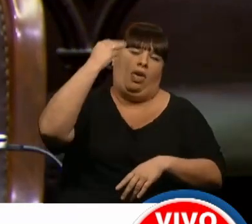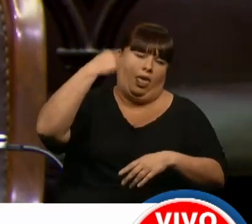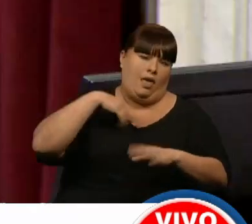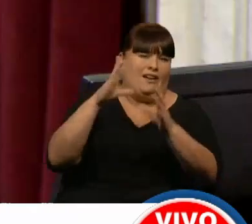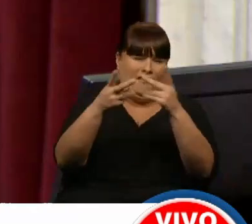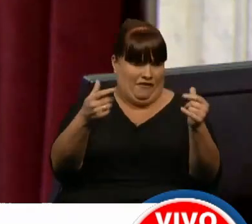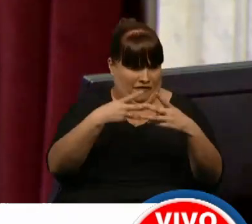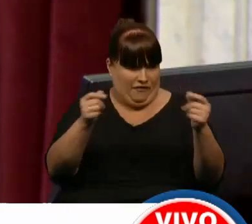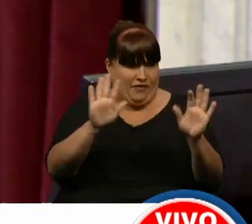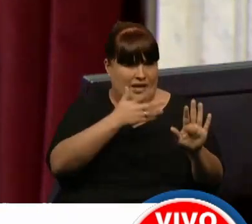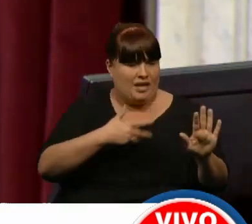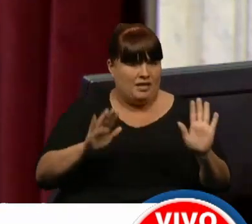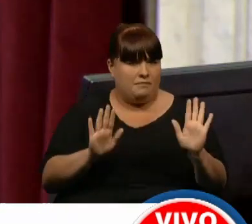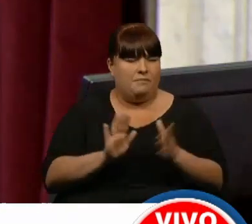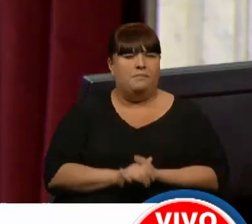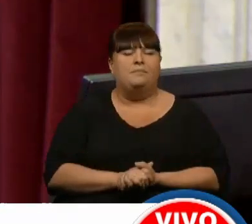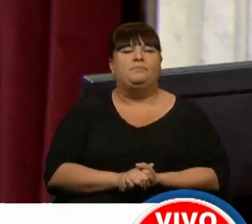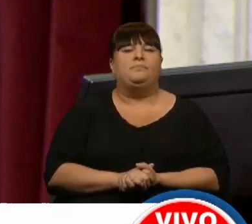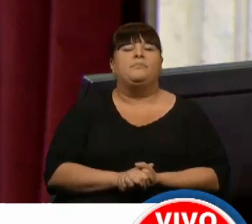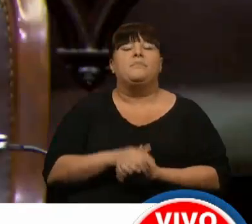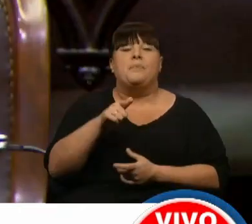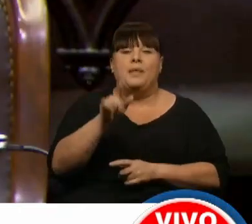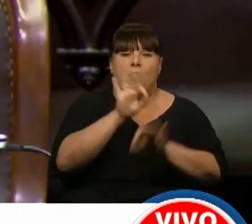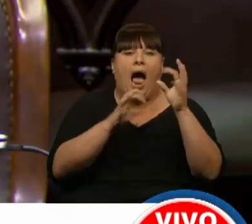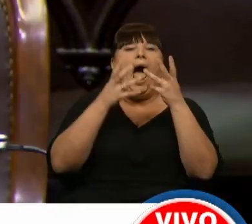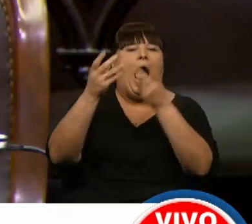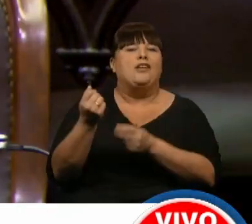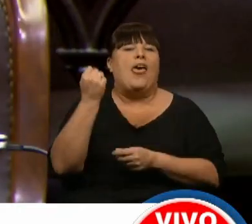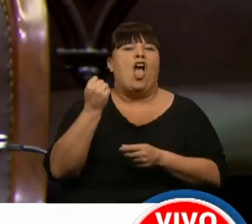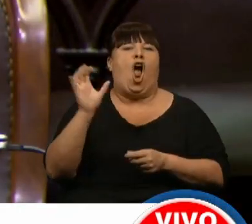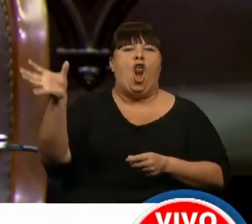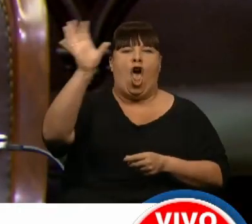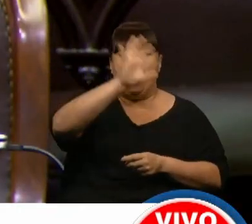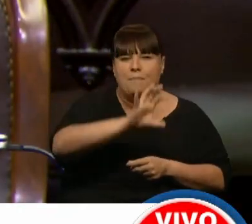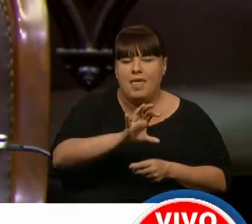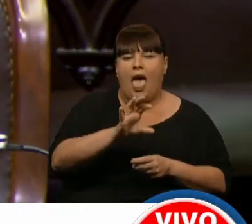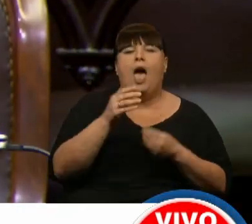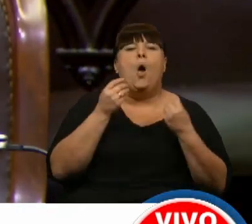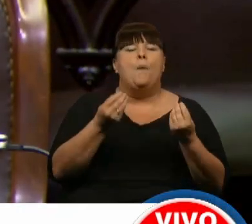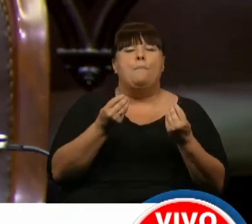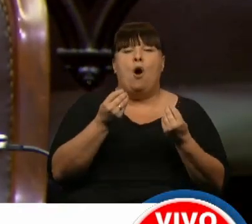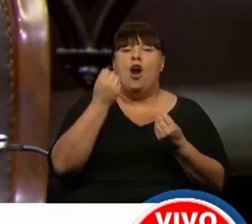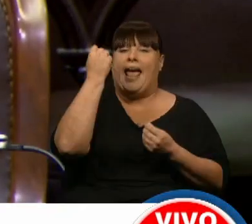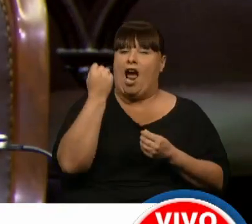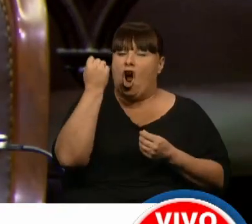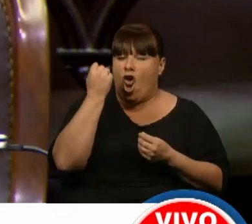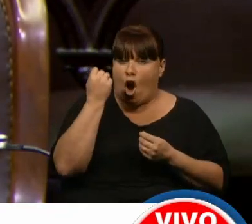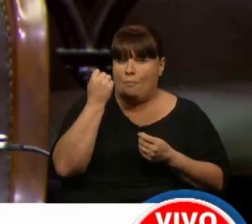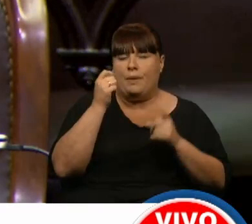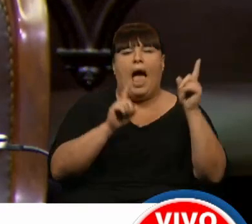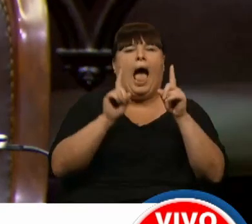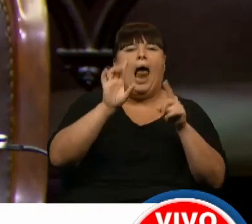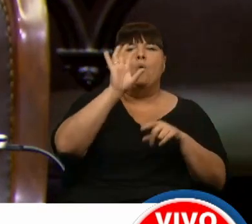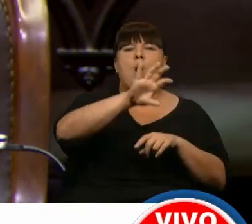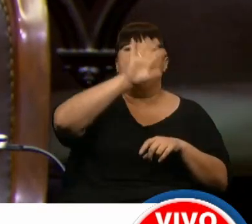reclama. Termino, Presidenta. Va a ayudar a las economías regionales, porque en las economías, en